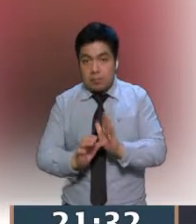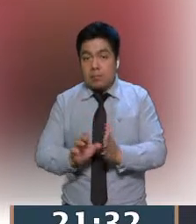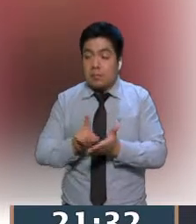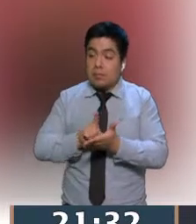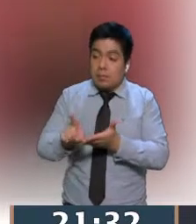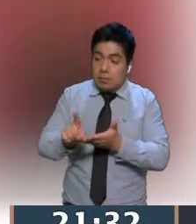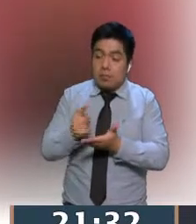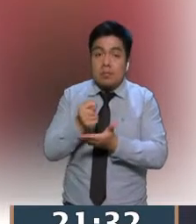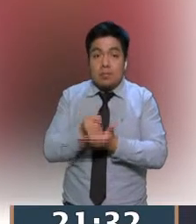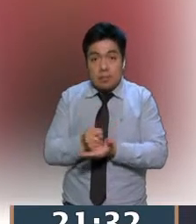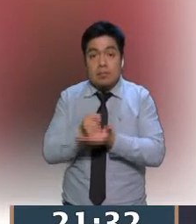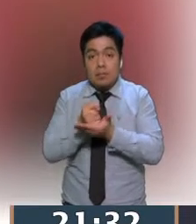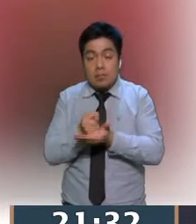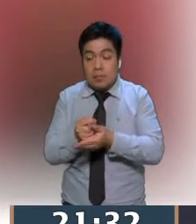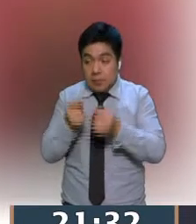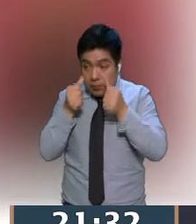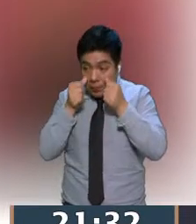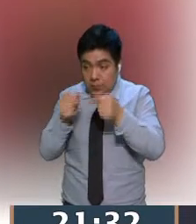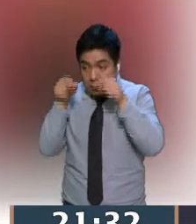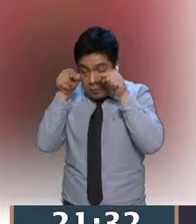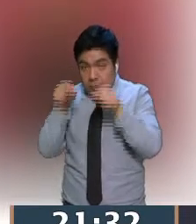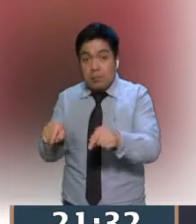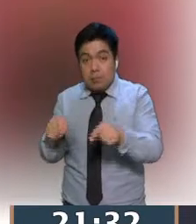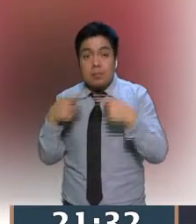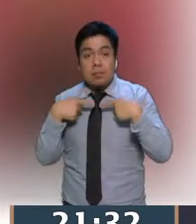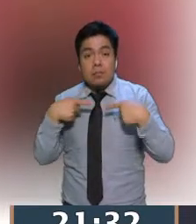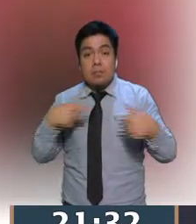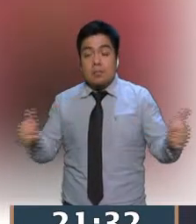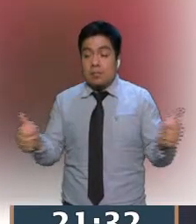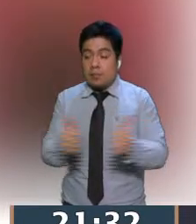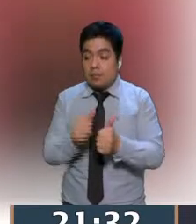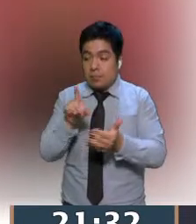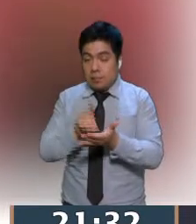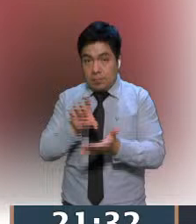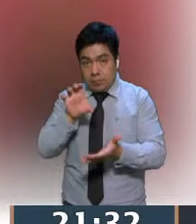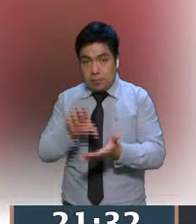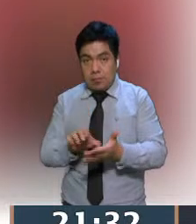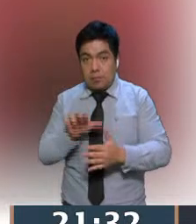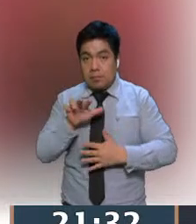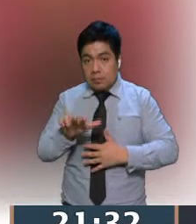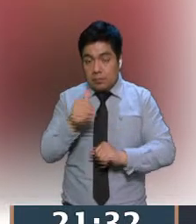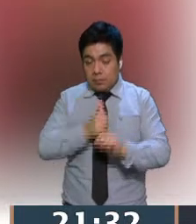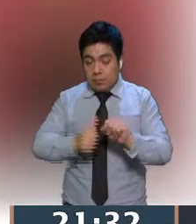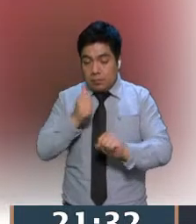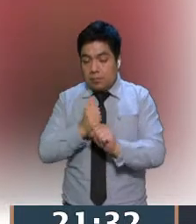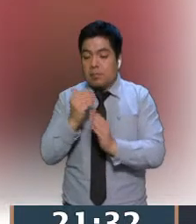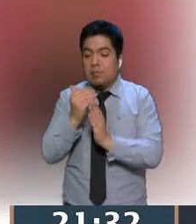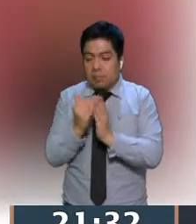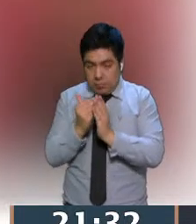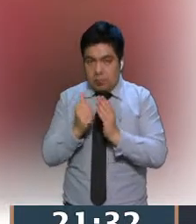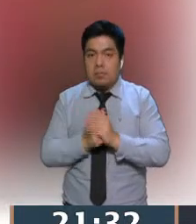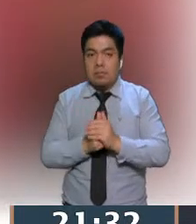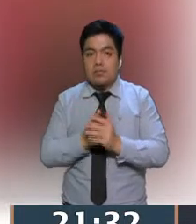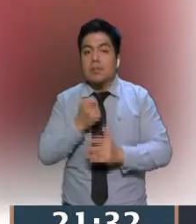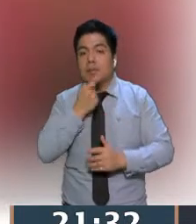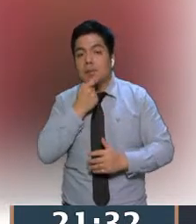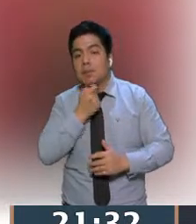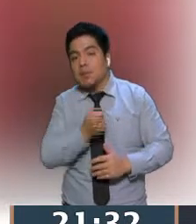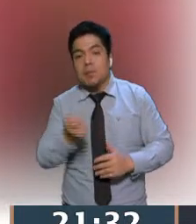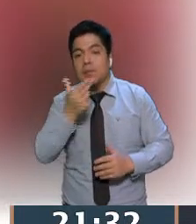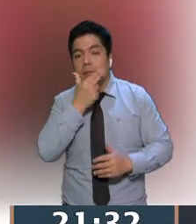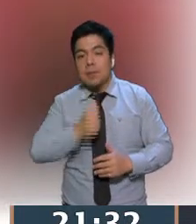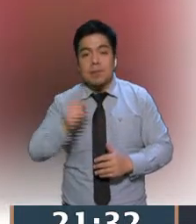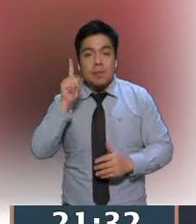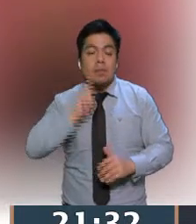rehabilitación, dando prioridad a las personas con discapacidad menores de 18 años, es decir, las niñas, los niños y